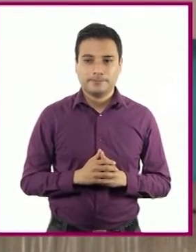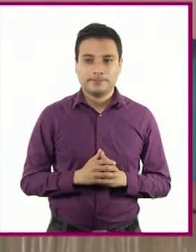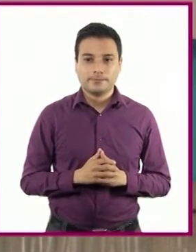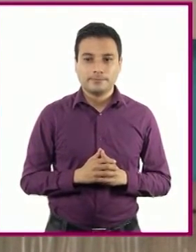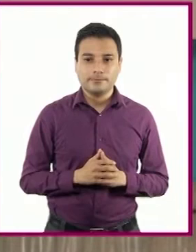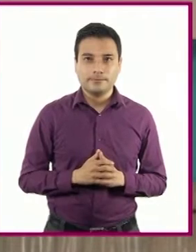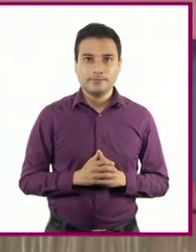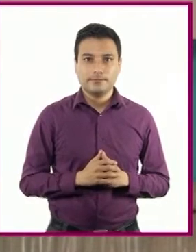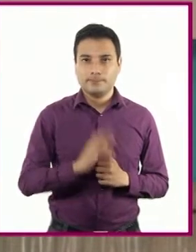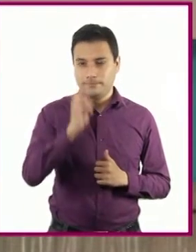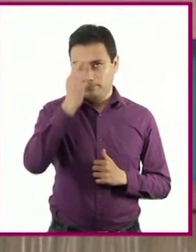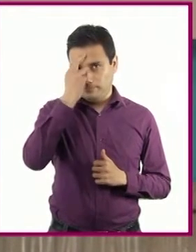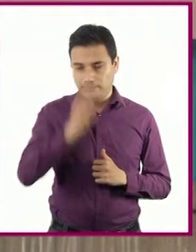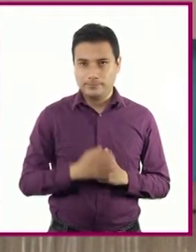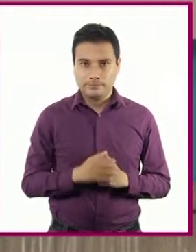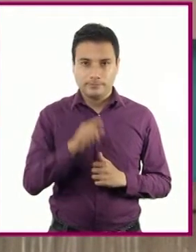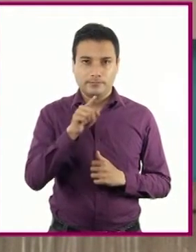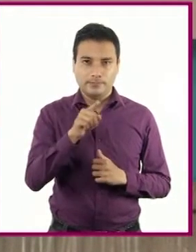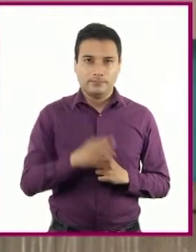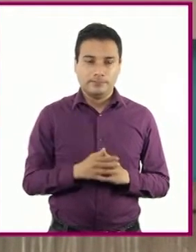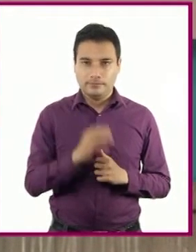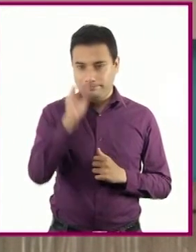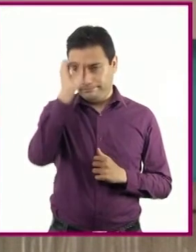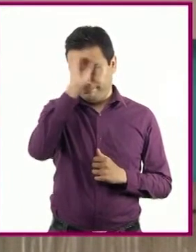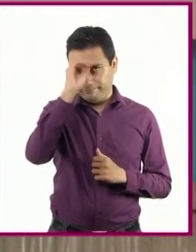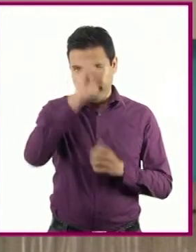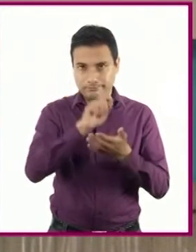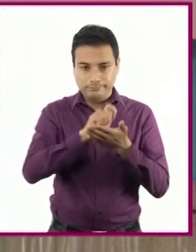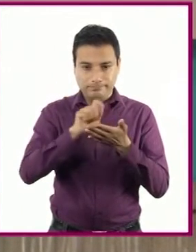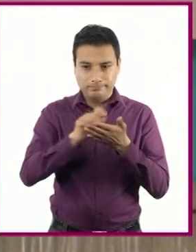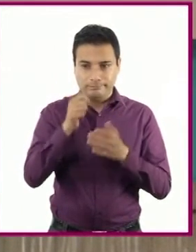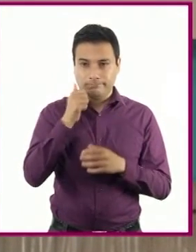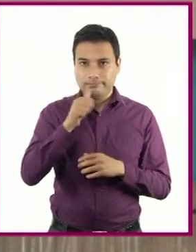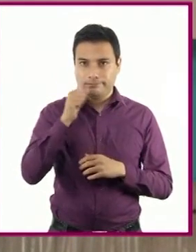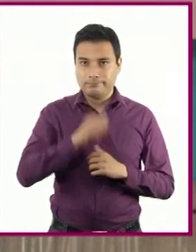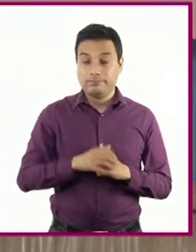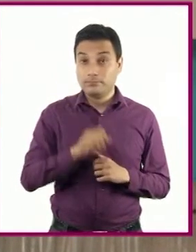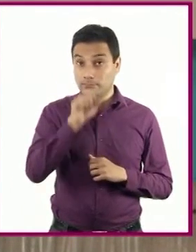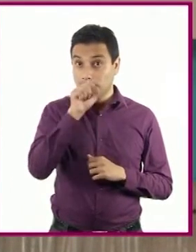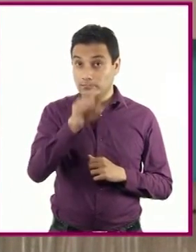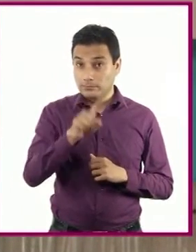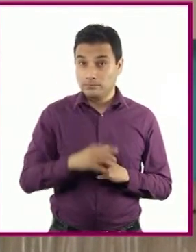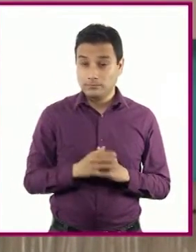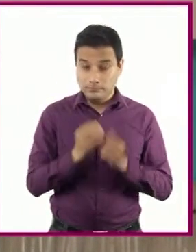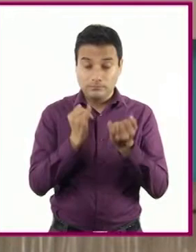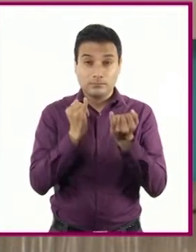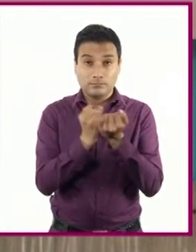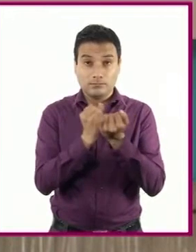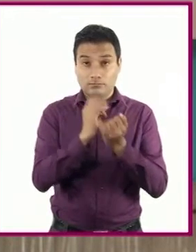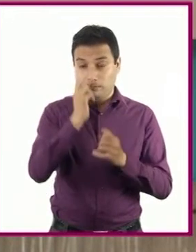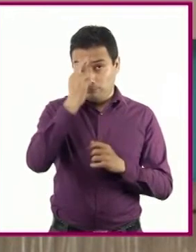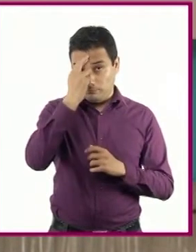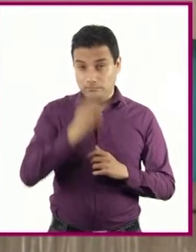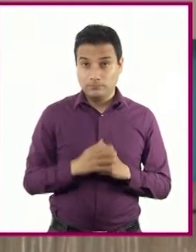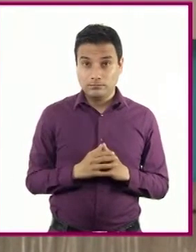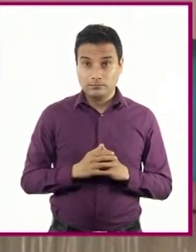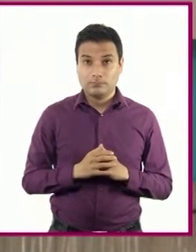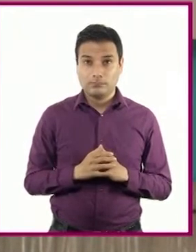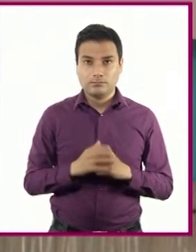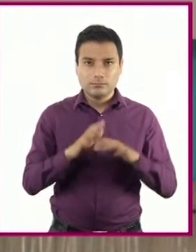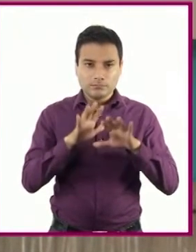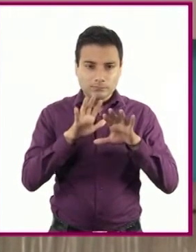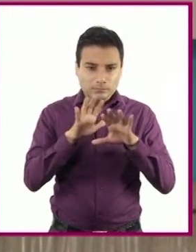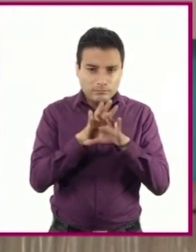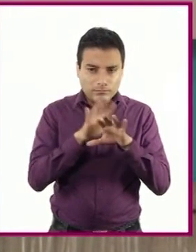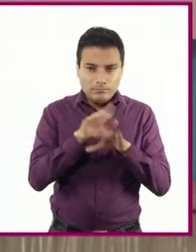Recuerden siempre anotar sus observaciones y por favor también deben de tener en cuenta con su observación cuáles son los cambios